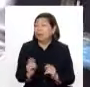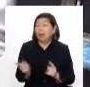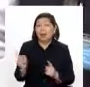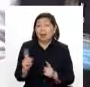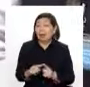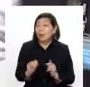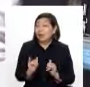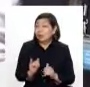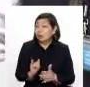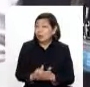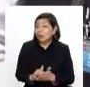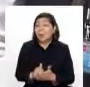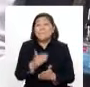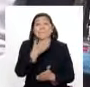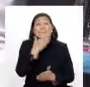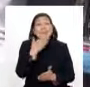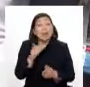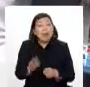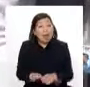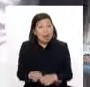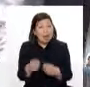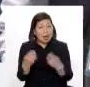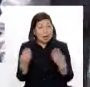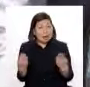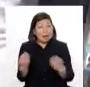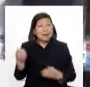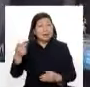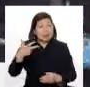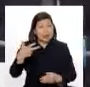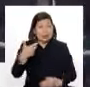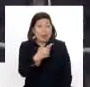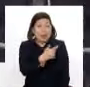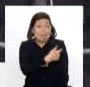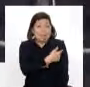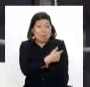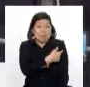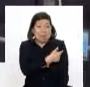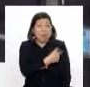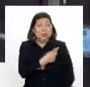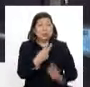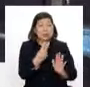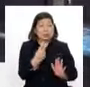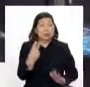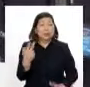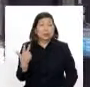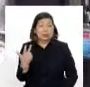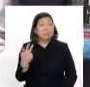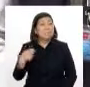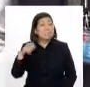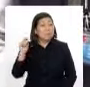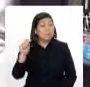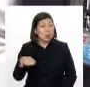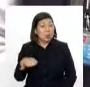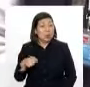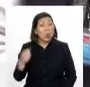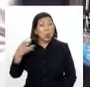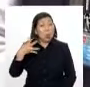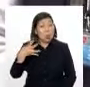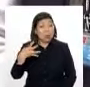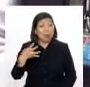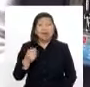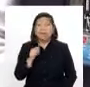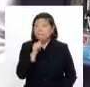que no logremos mejor la cobertura de la tercera dosis, que estamos en un 73%, y la cuarta